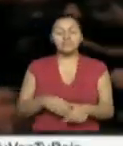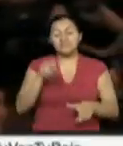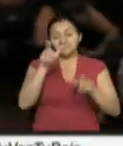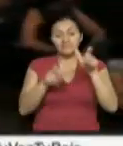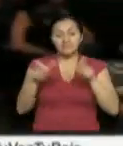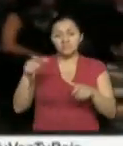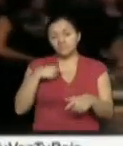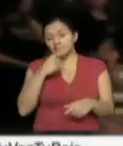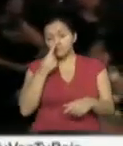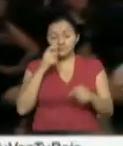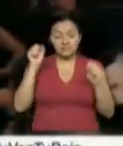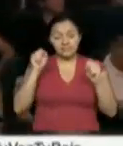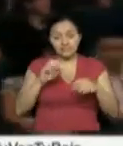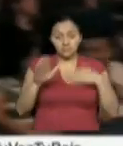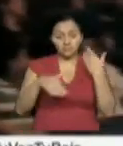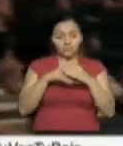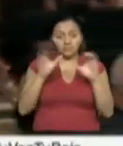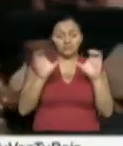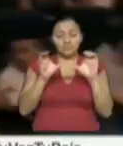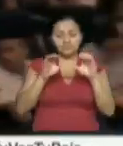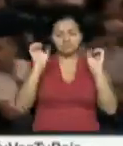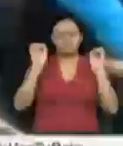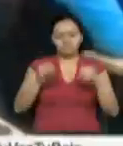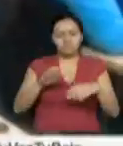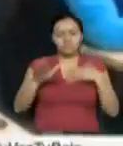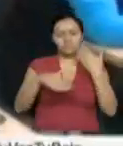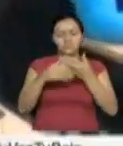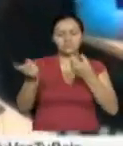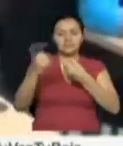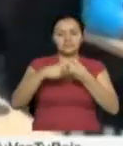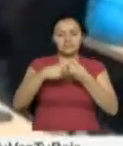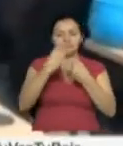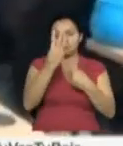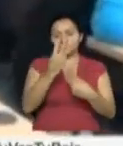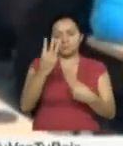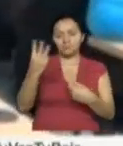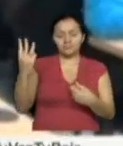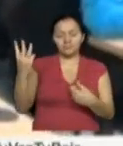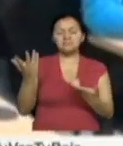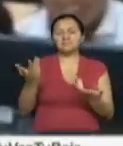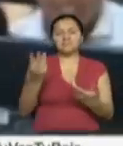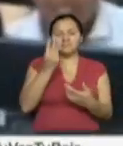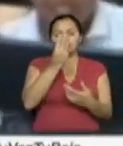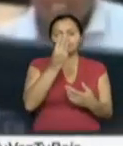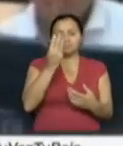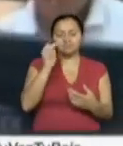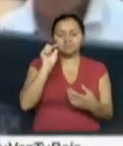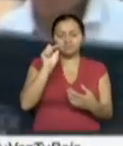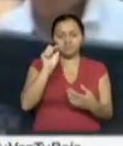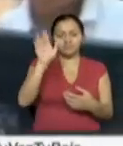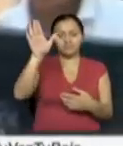personas interesadas en dicha certificación podrán inscribirse a través de la página web